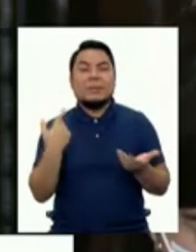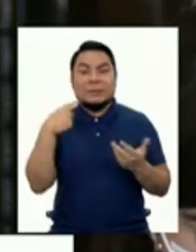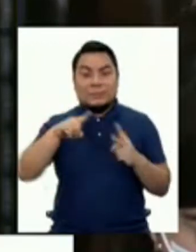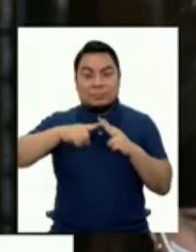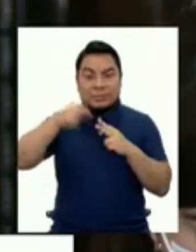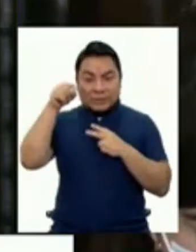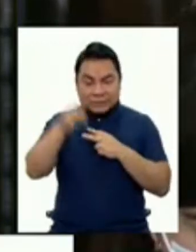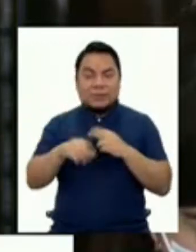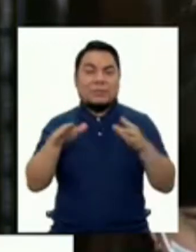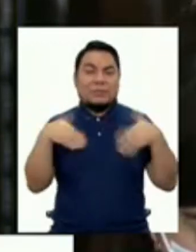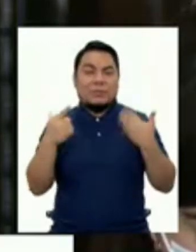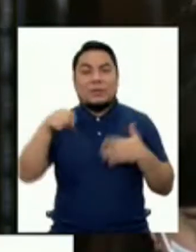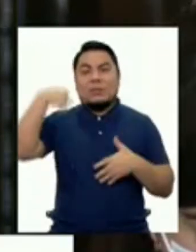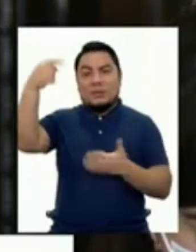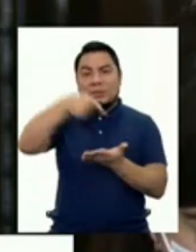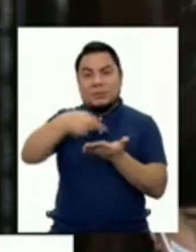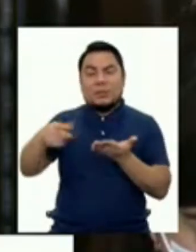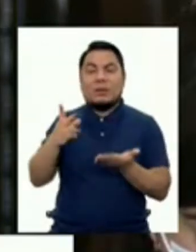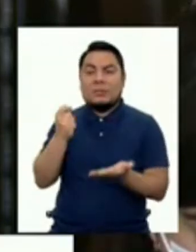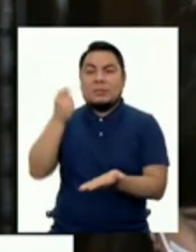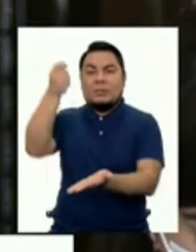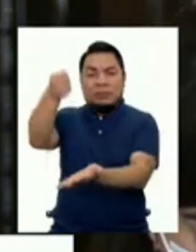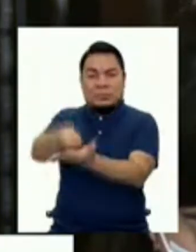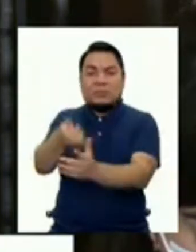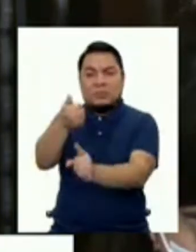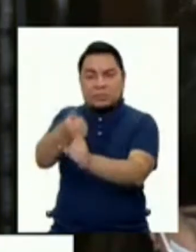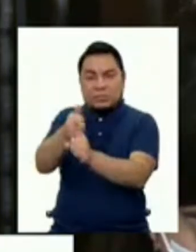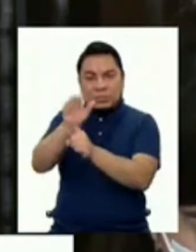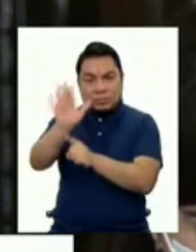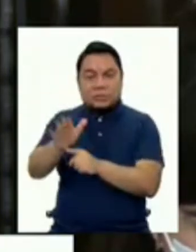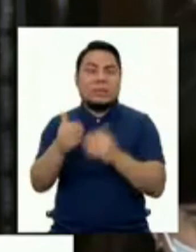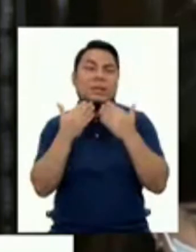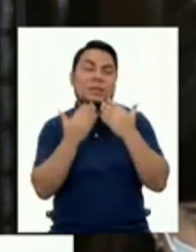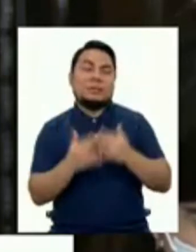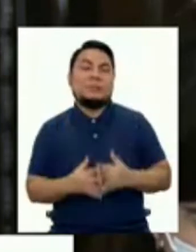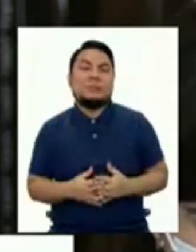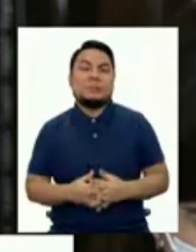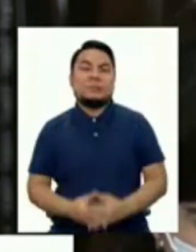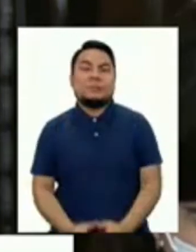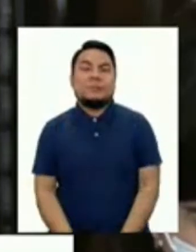de ahí puedan en las siguientes semanas recibir su transferencia como corresponde. Gracias.